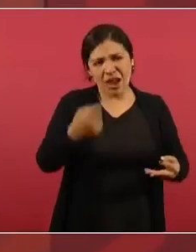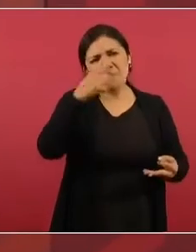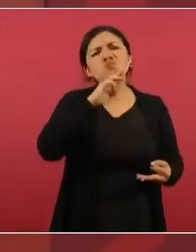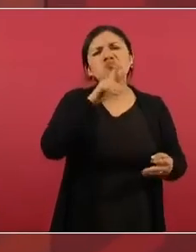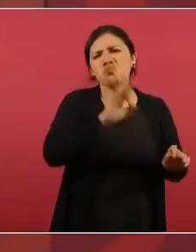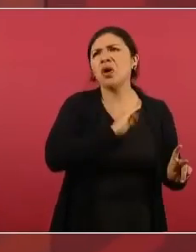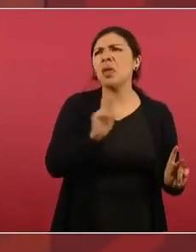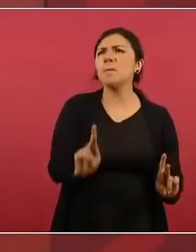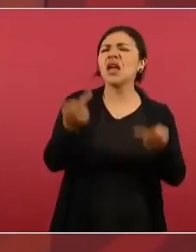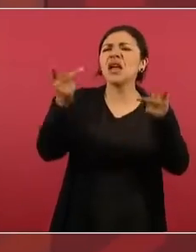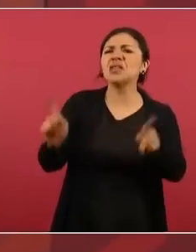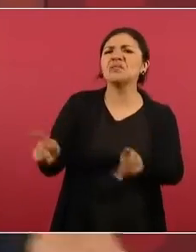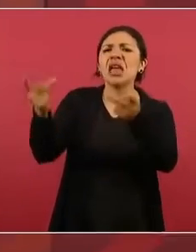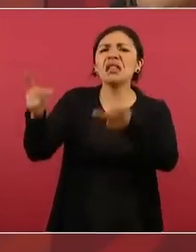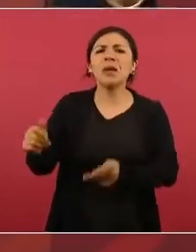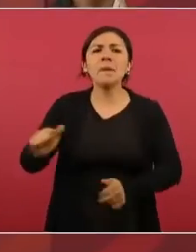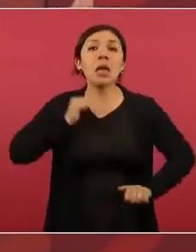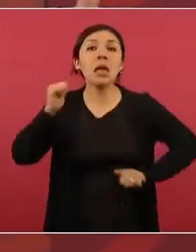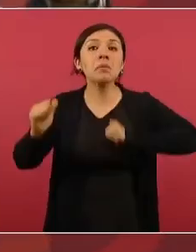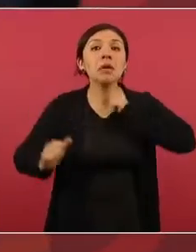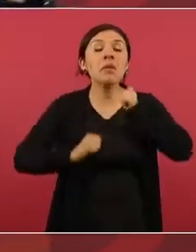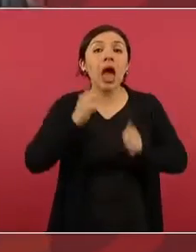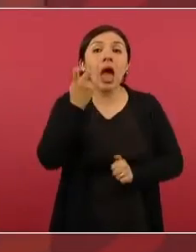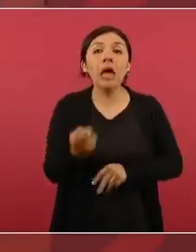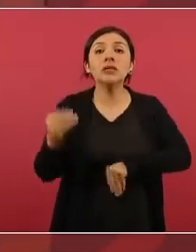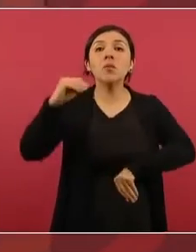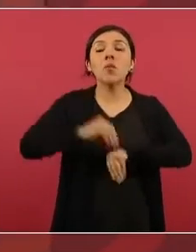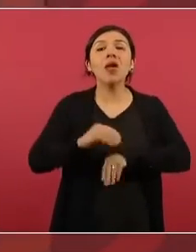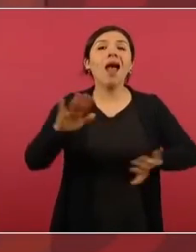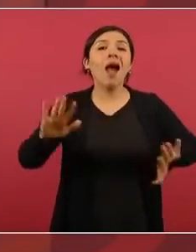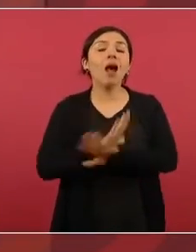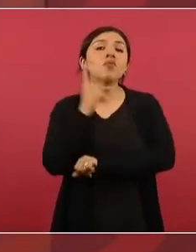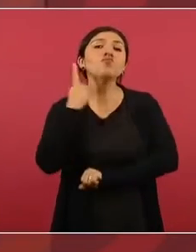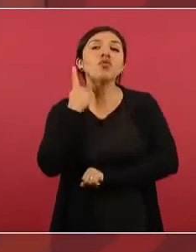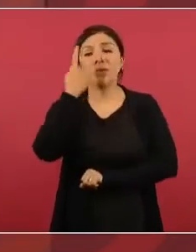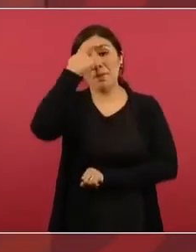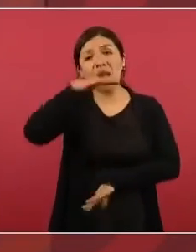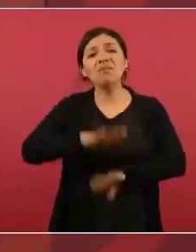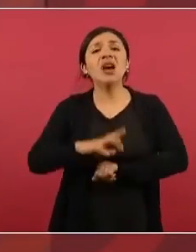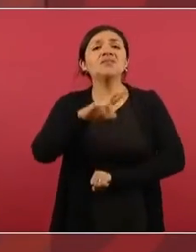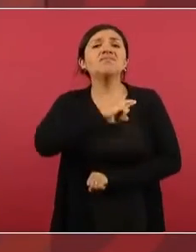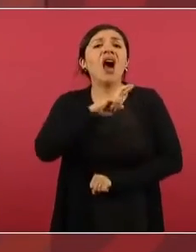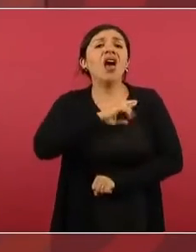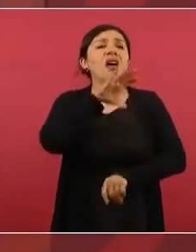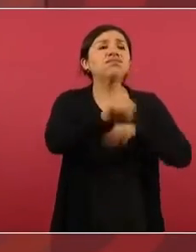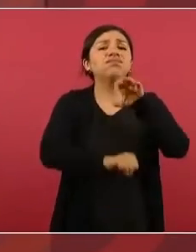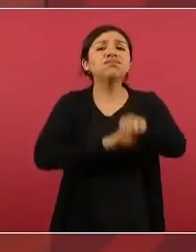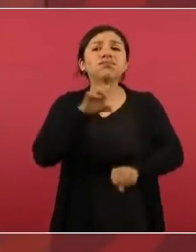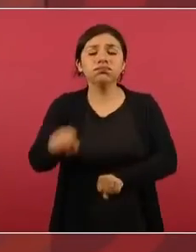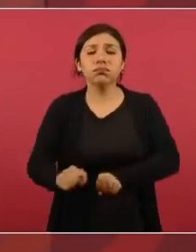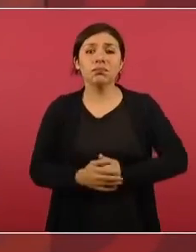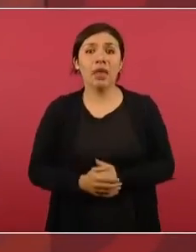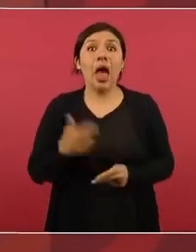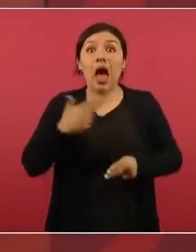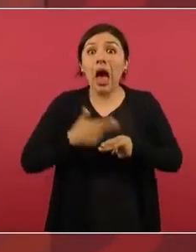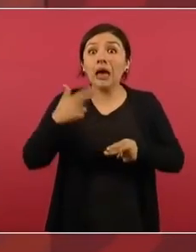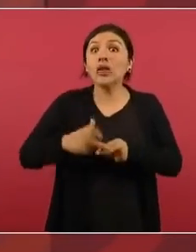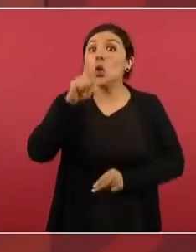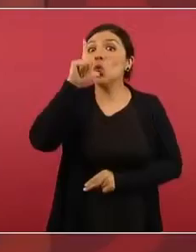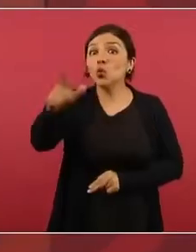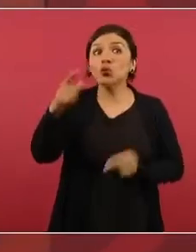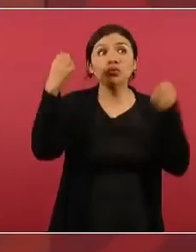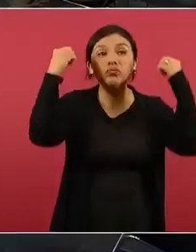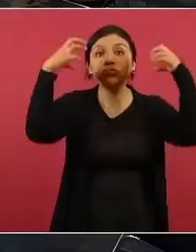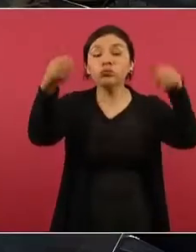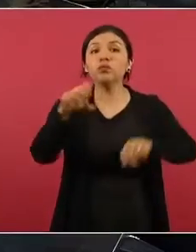mercado y empieza la política privatizadora hasta en la industria eléctrica. Entonces el PAN